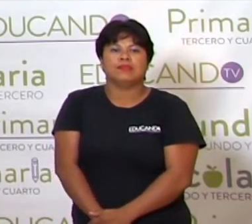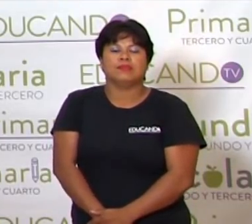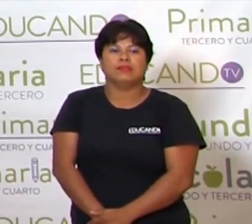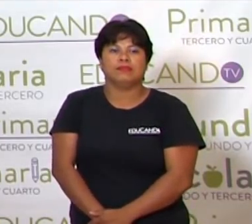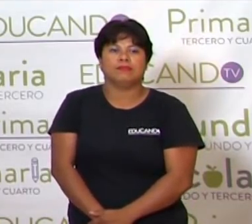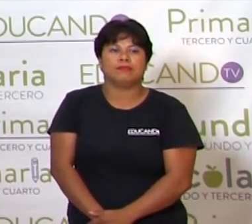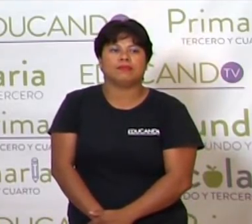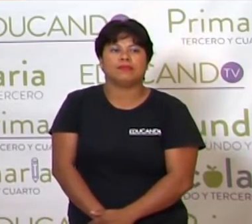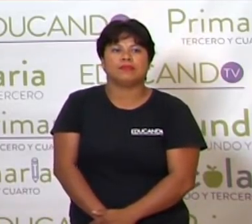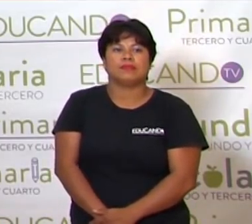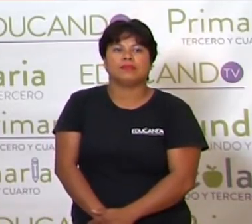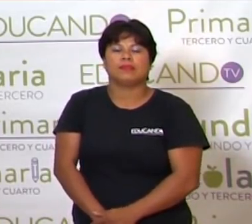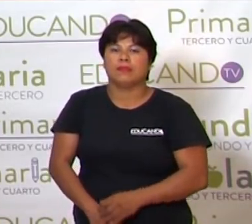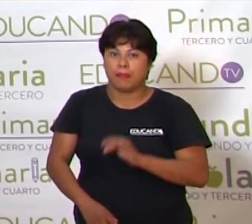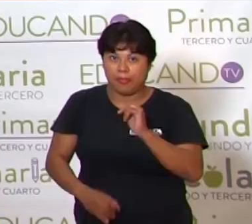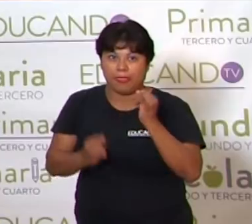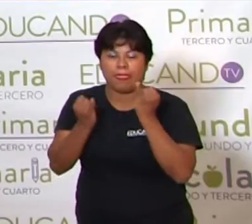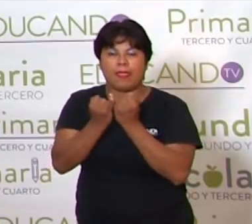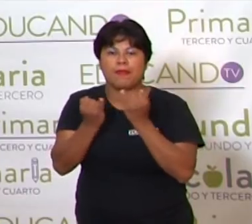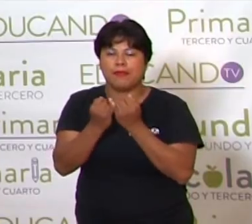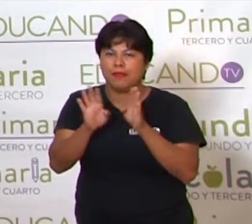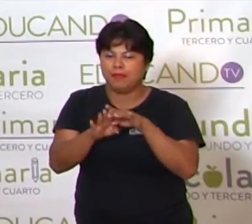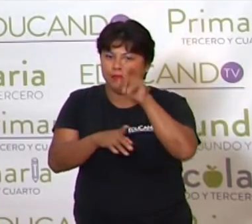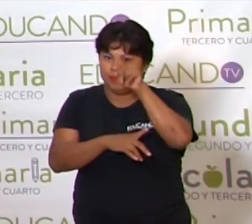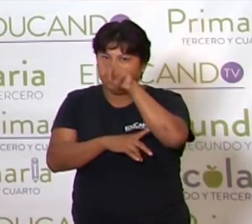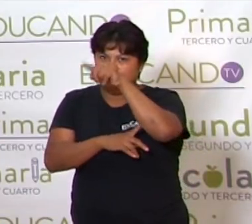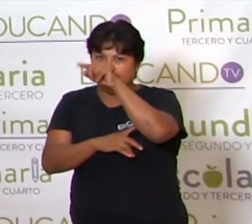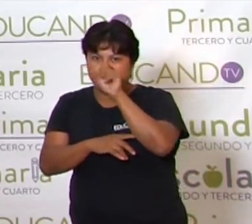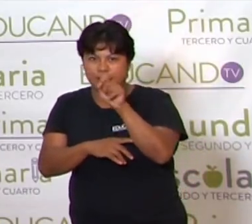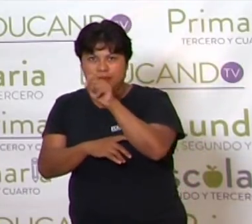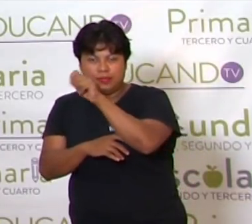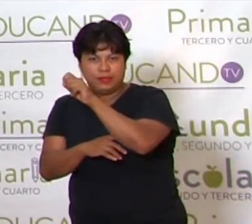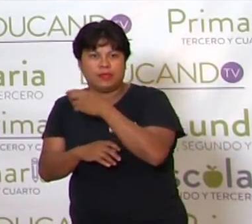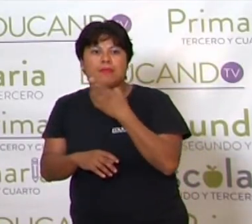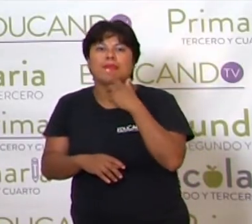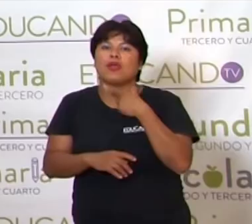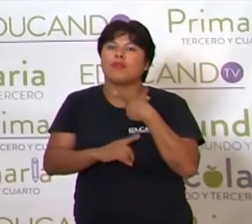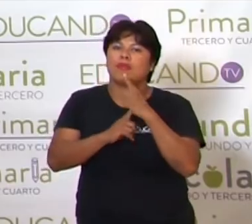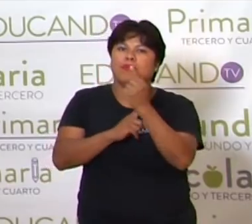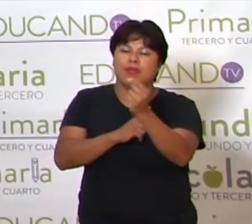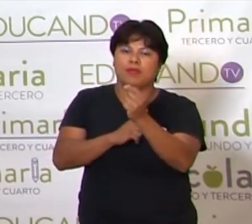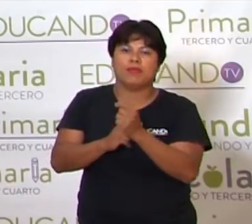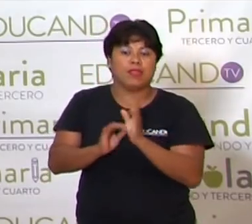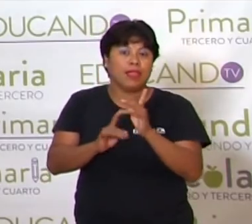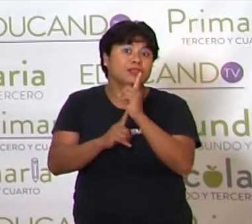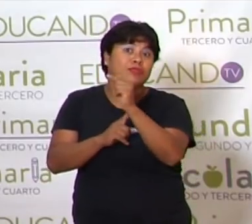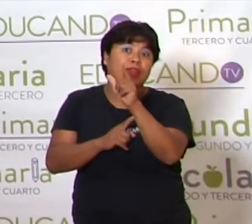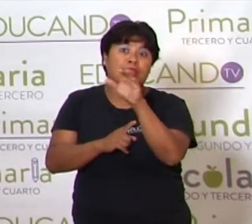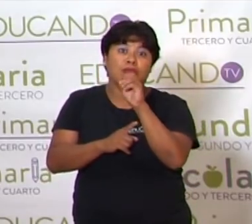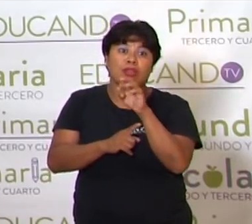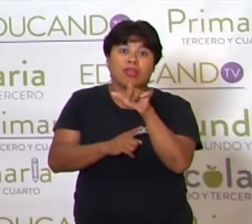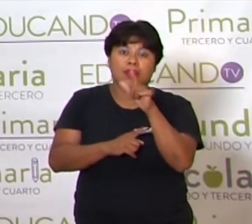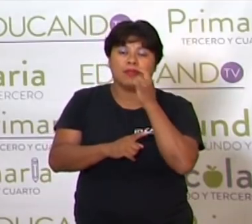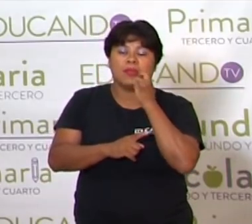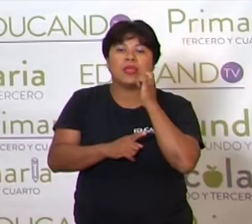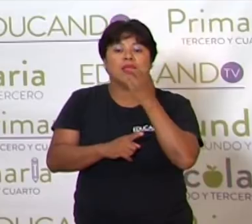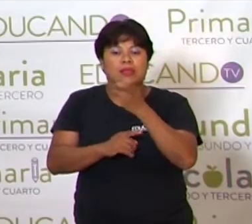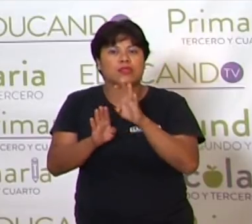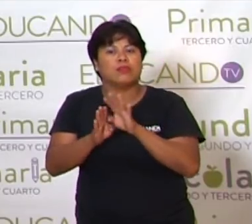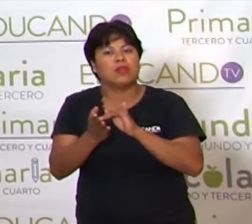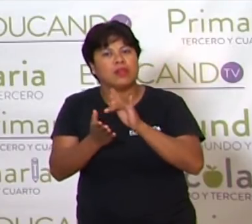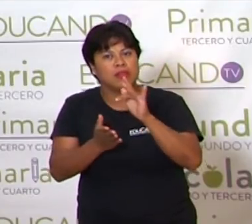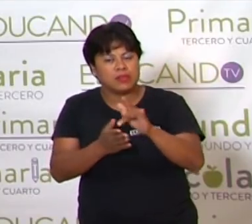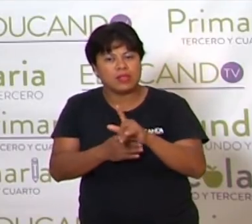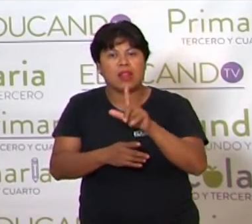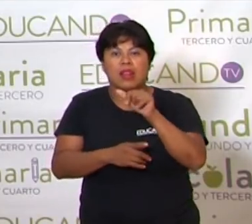¿Verdad? Igual entre signos de admiración. Mejor me voy. Ya se fue Leonel. En agradecimiento,